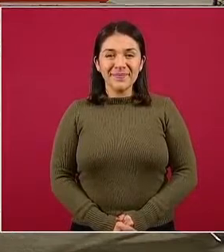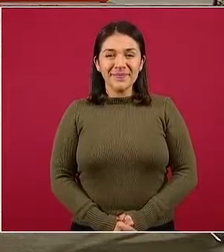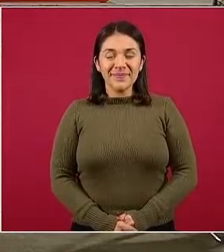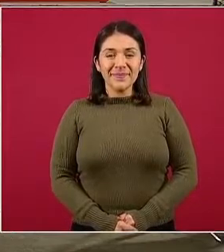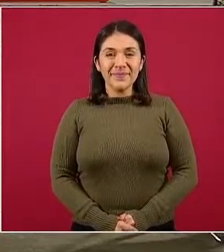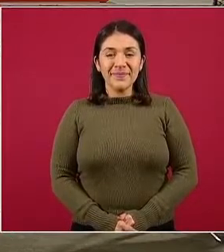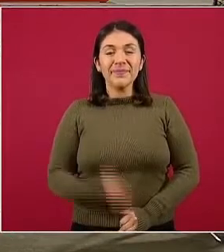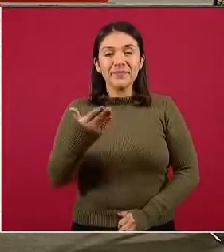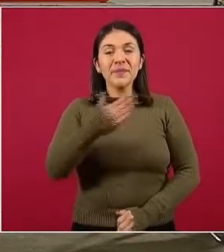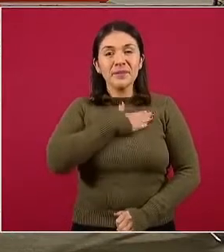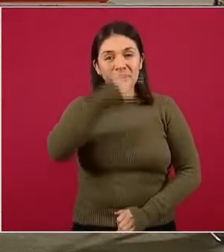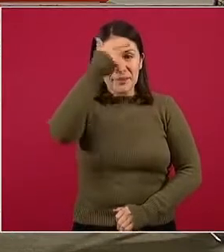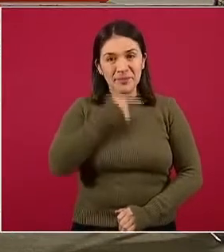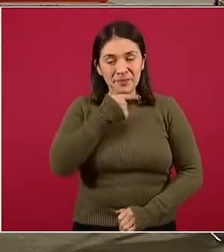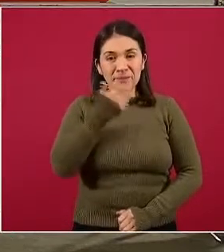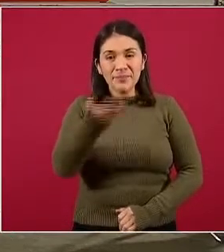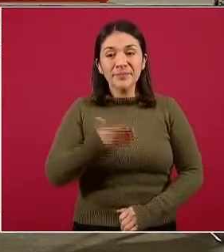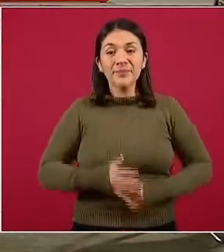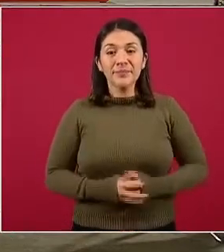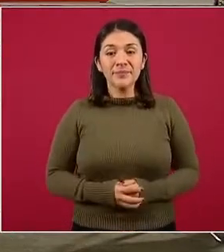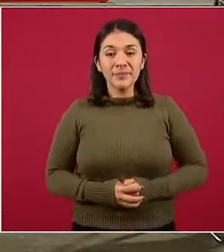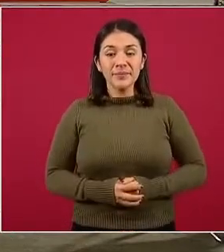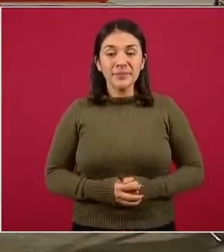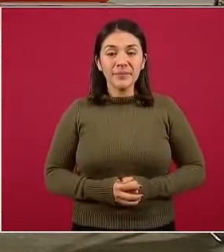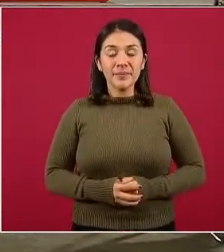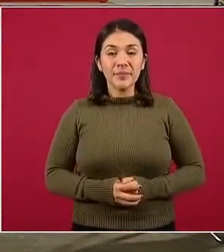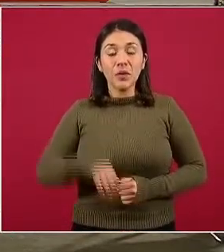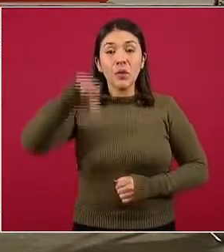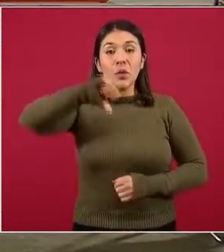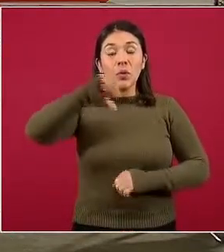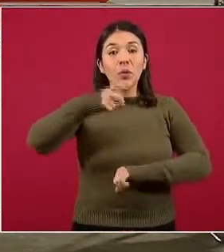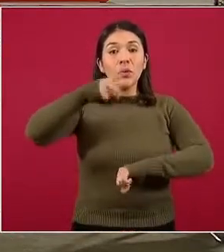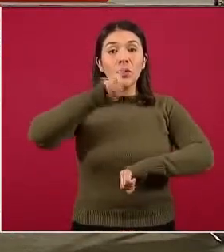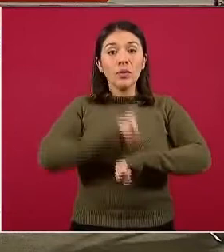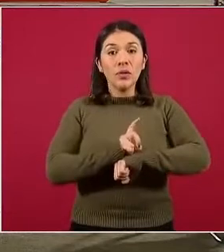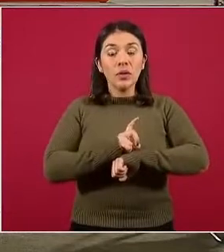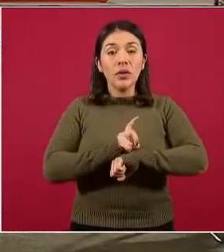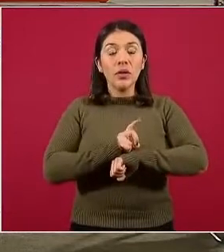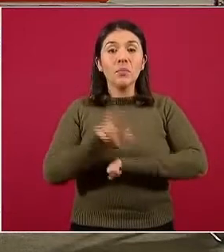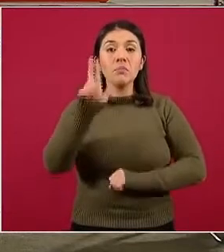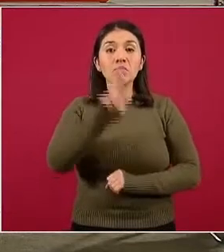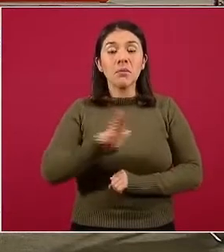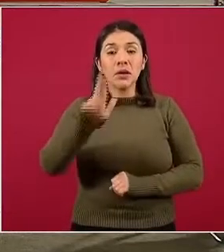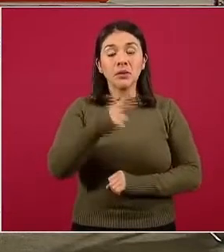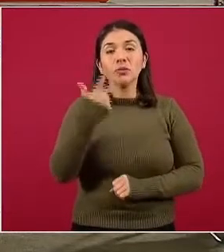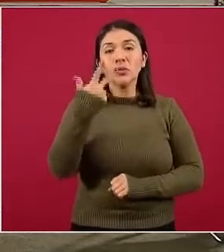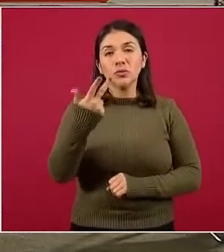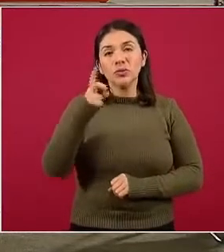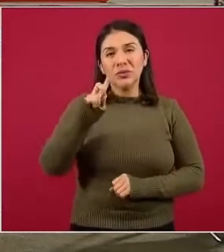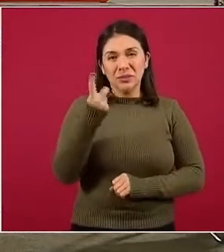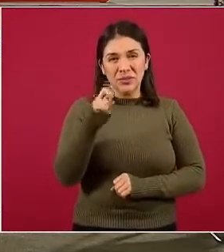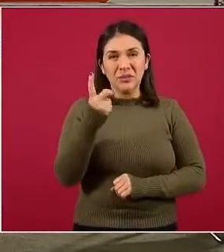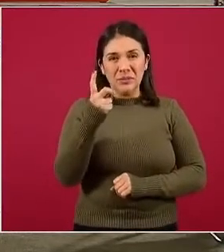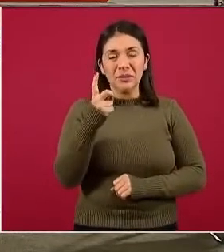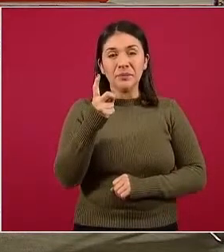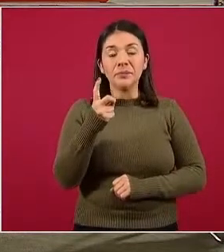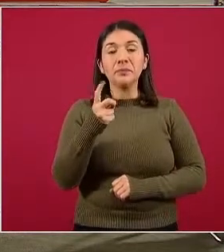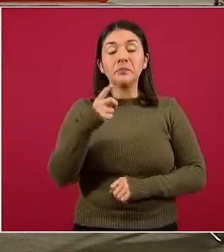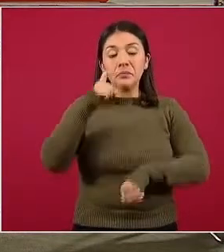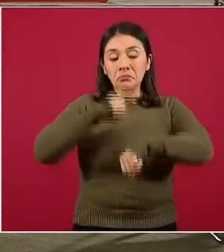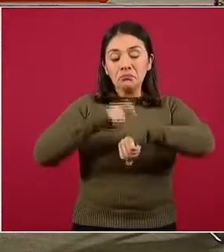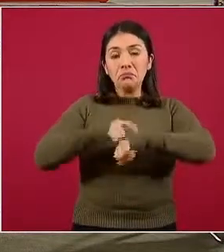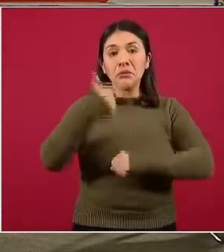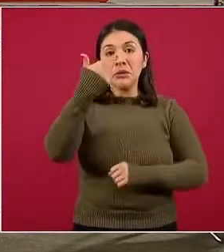Muy bien, pues buenas noches. Hoy es martes 8 de diciembre y son